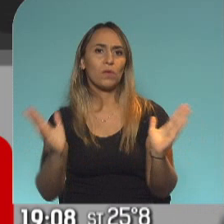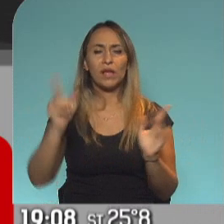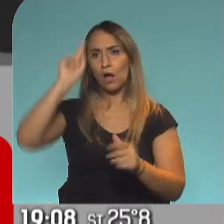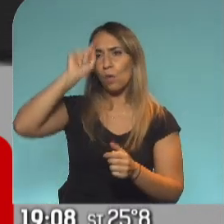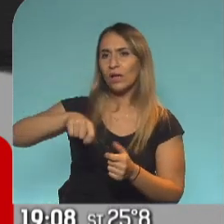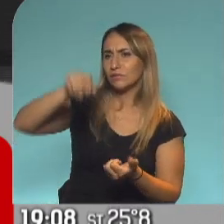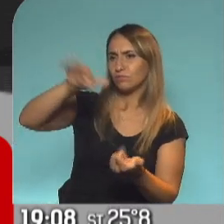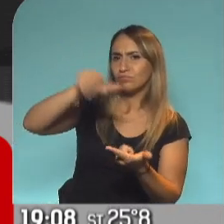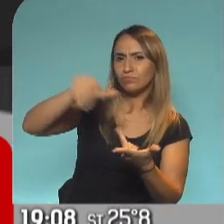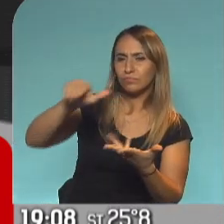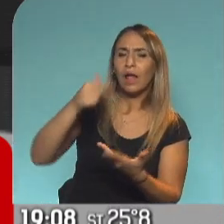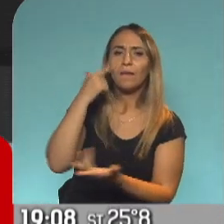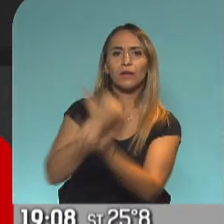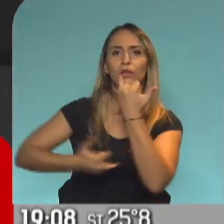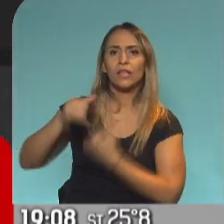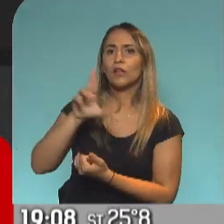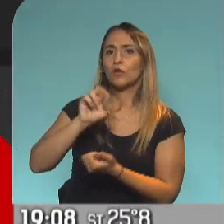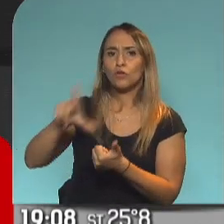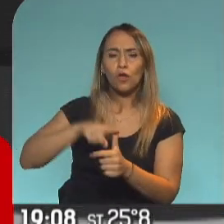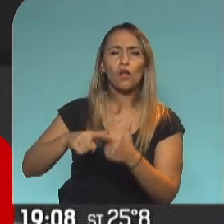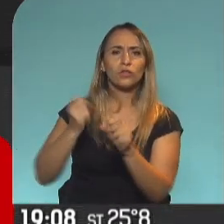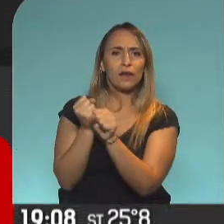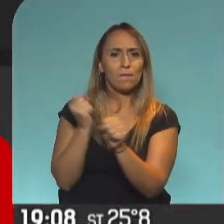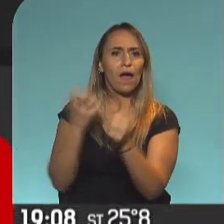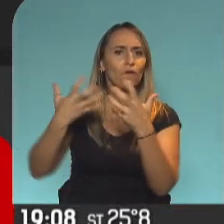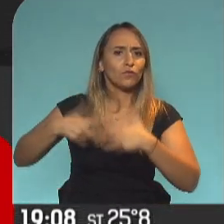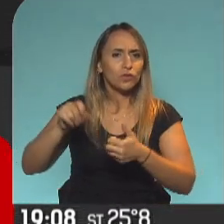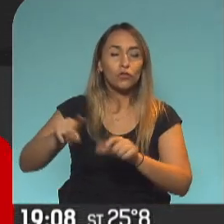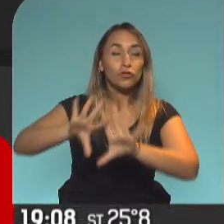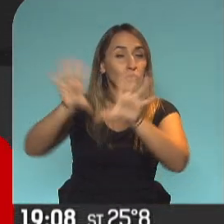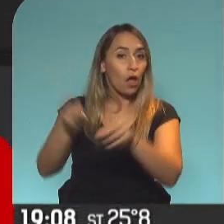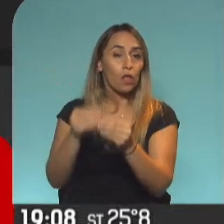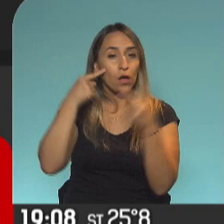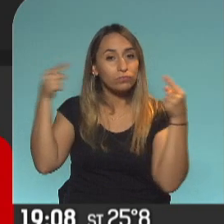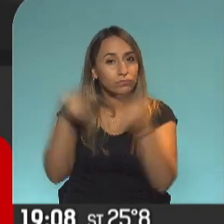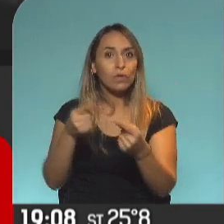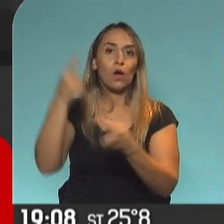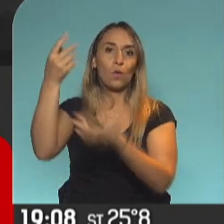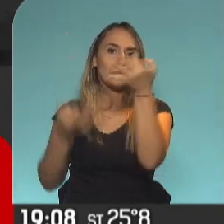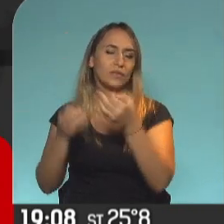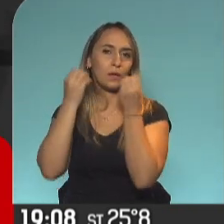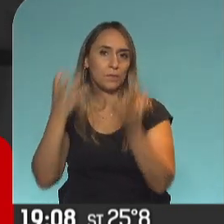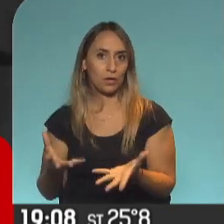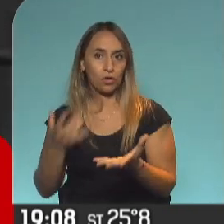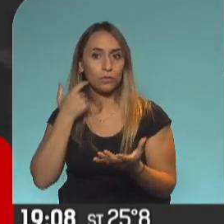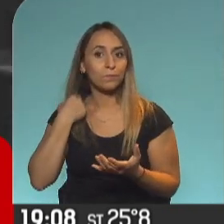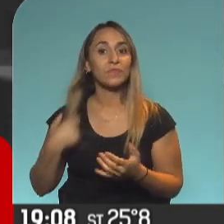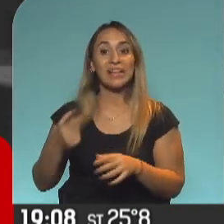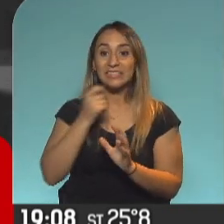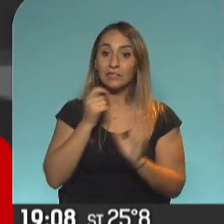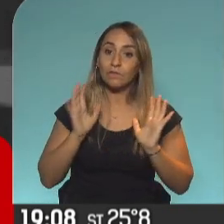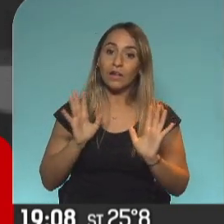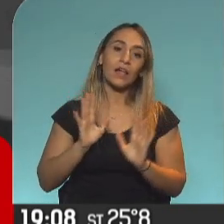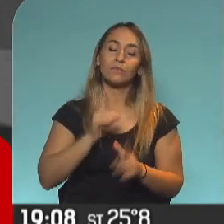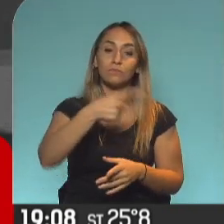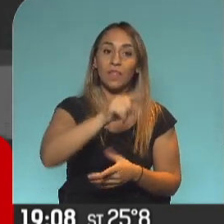sobre su gestión, sobre el funcionamiento, que viene tal. ¿Todo esto para qué? Para un mejoramiento de la justicia, en el caso de que esto lo